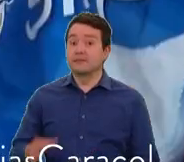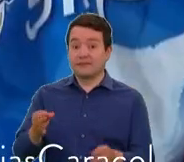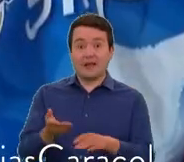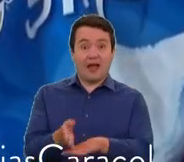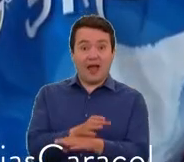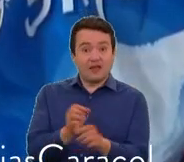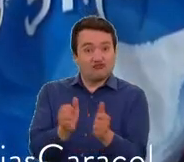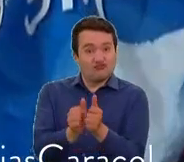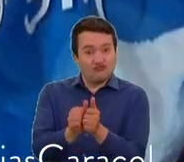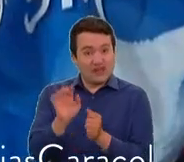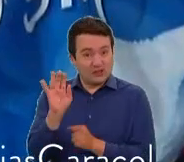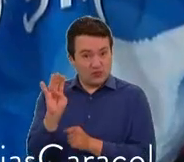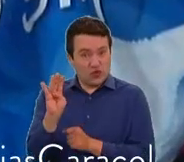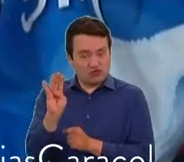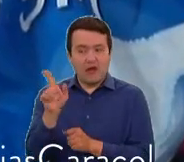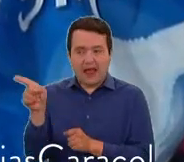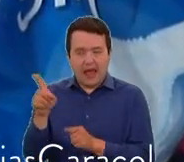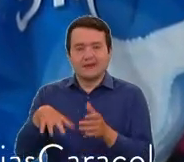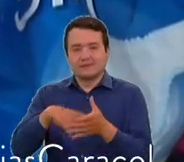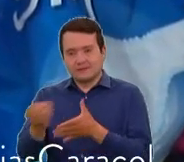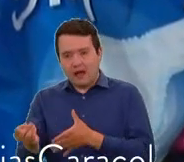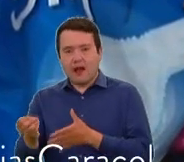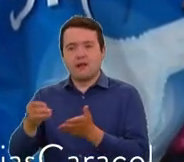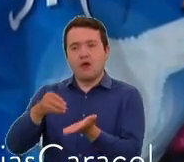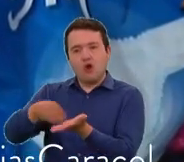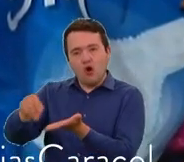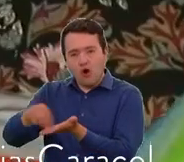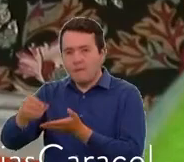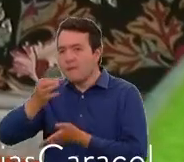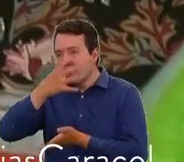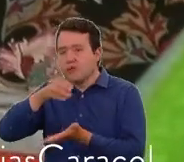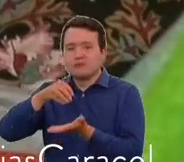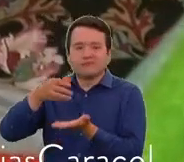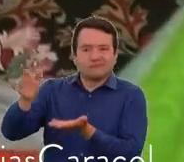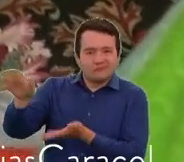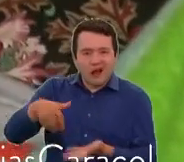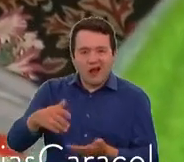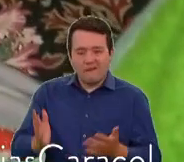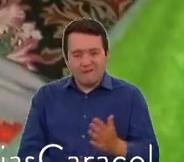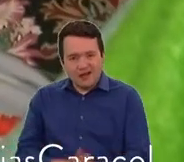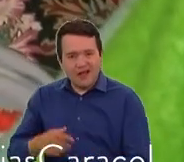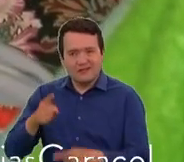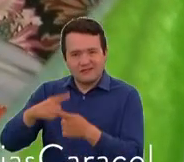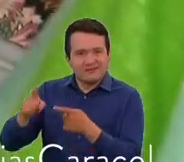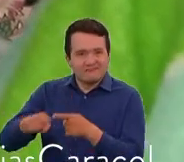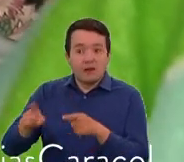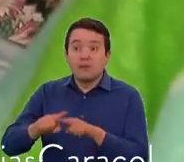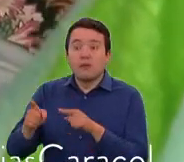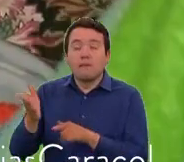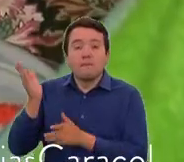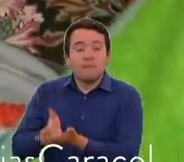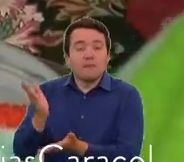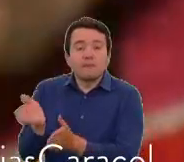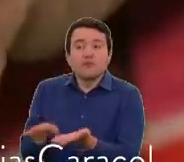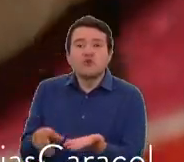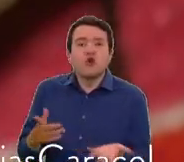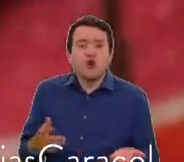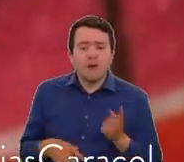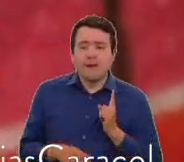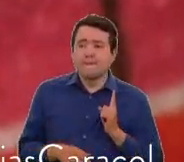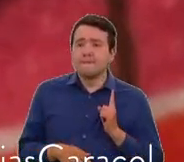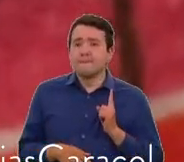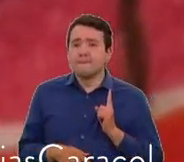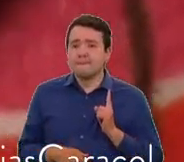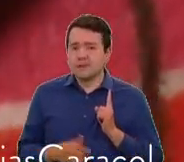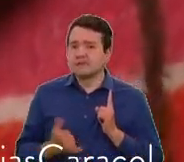rebuscar su medicina, a comprar los pañales y la comida. Pero ahora que no está, anhela volver a ver los ojos de los dos hombres a quienes